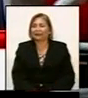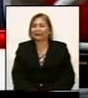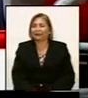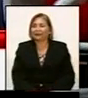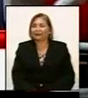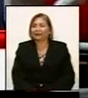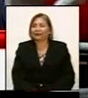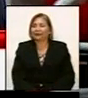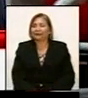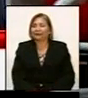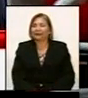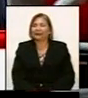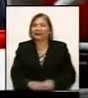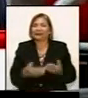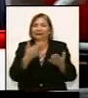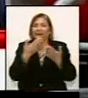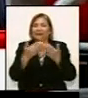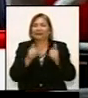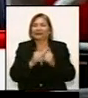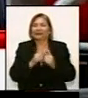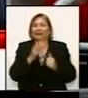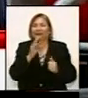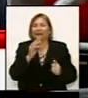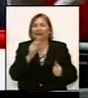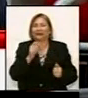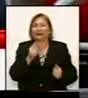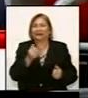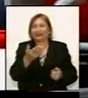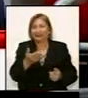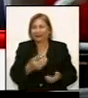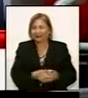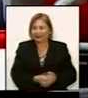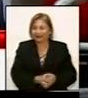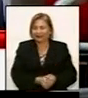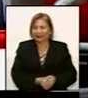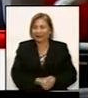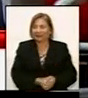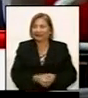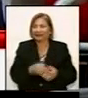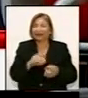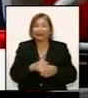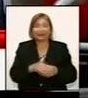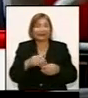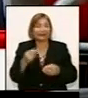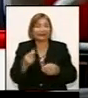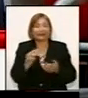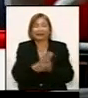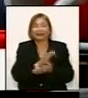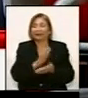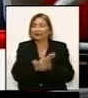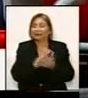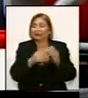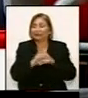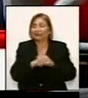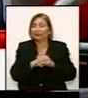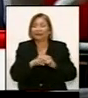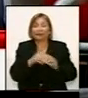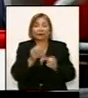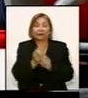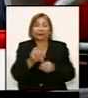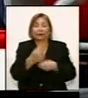a la mesa, evitemos el diálogo, por favor. A través de usted, presidente, que en el expediente, en la carpeta,